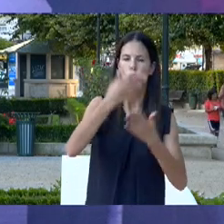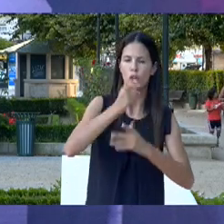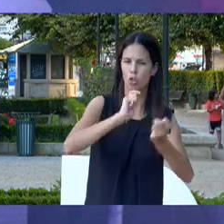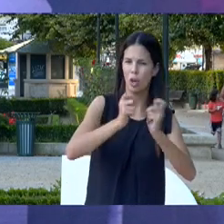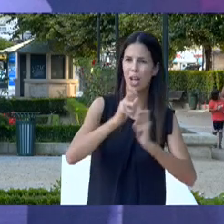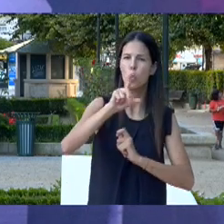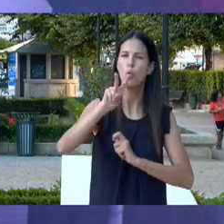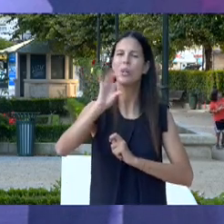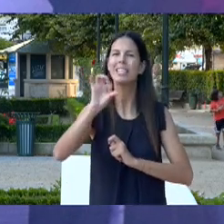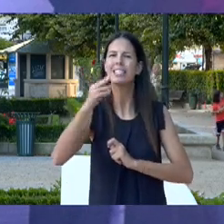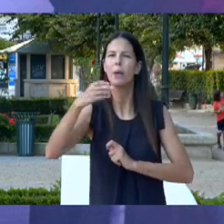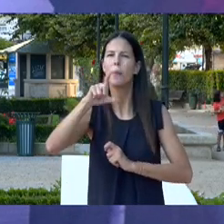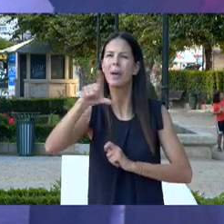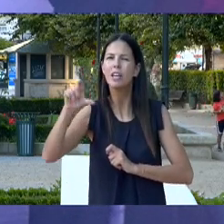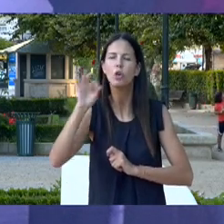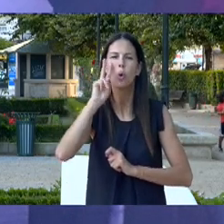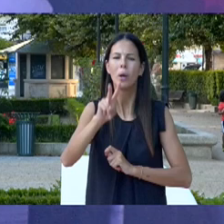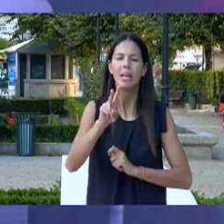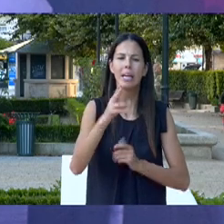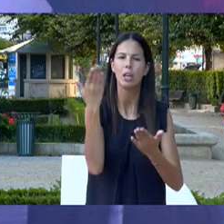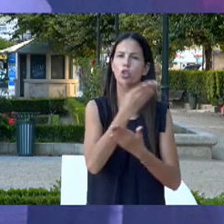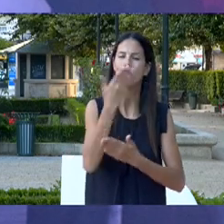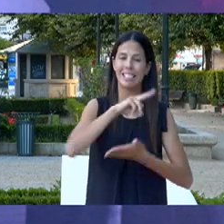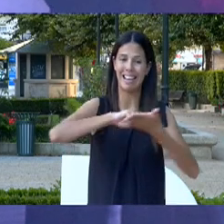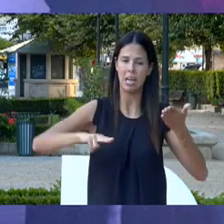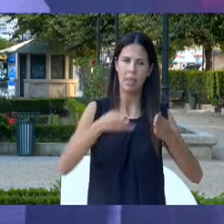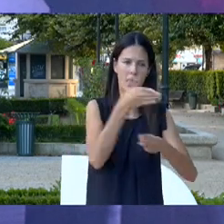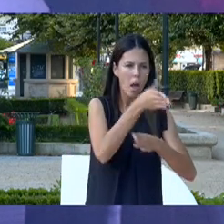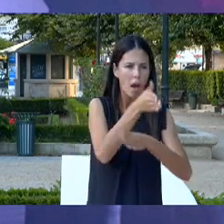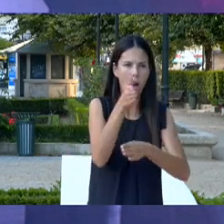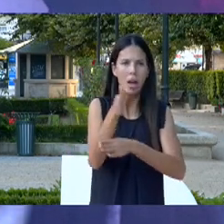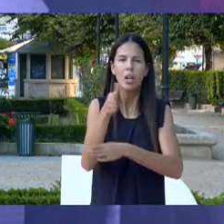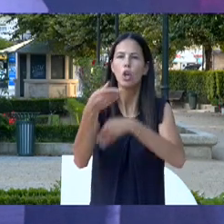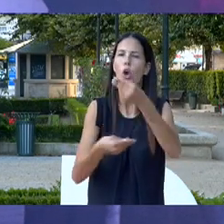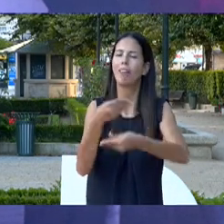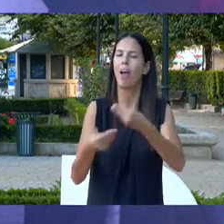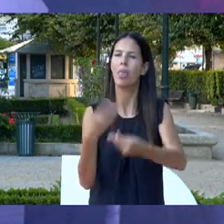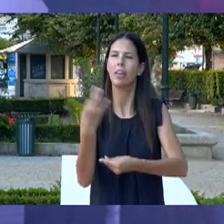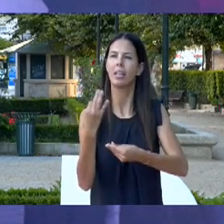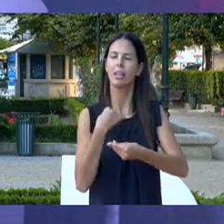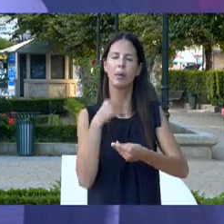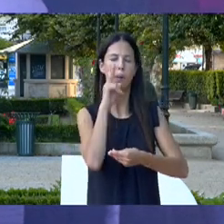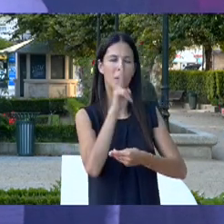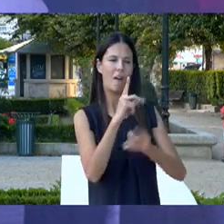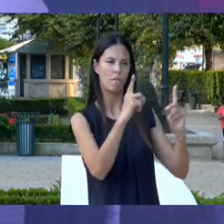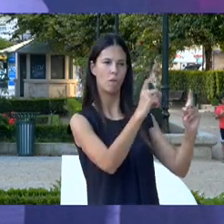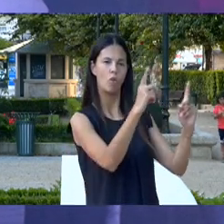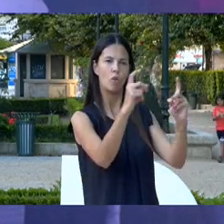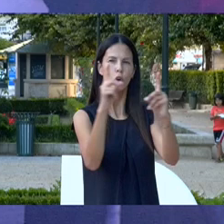que percorre varias escolas de Galicia e fai unha radiografía do sistema escolar galego